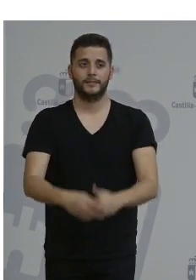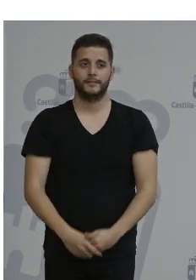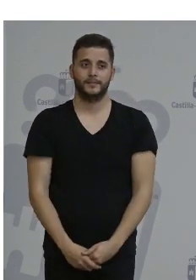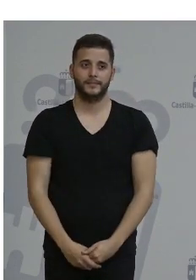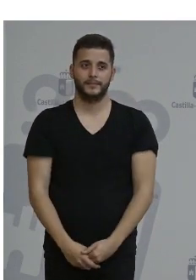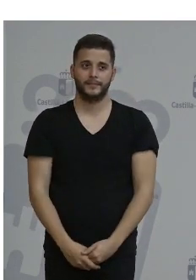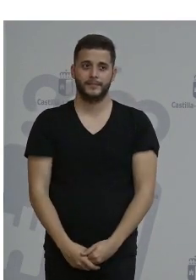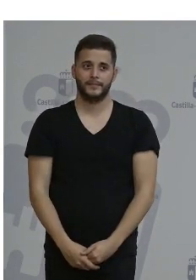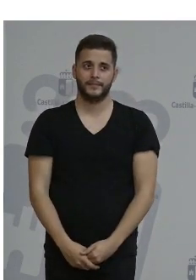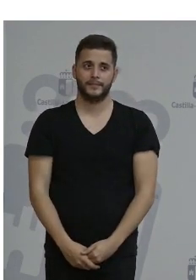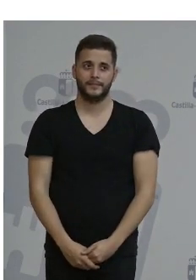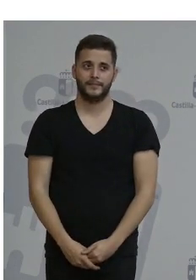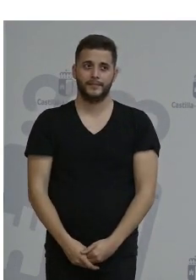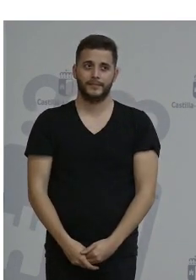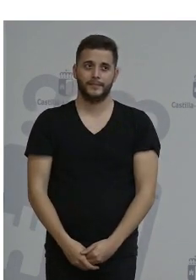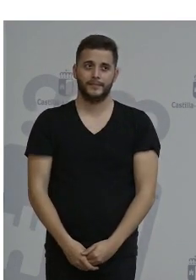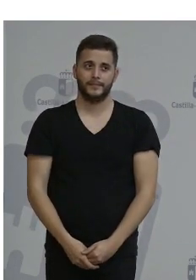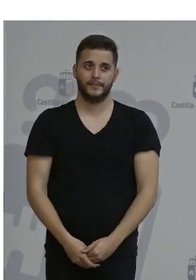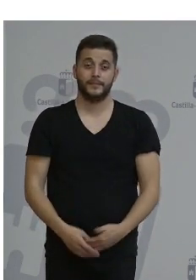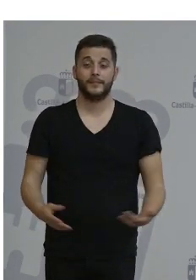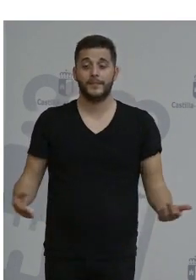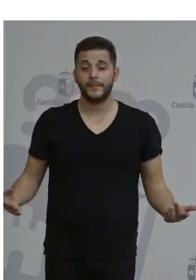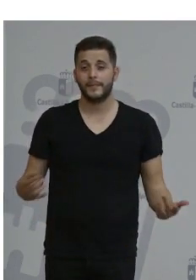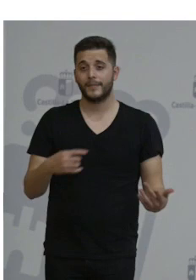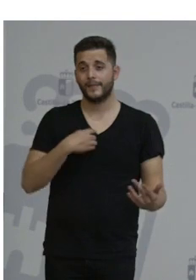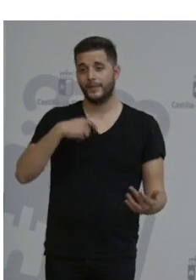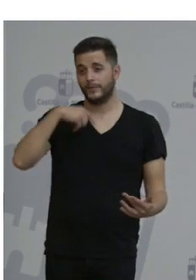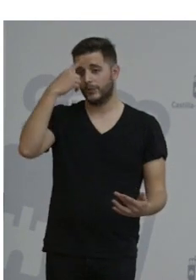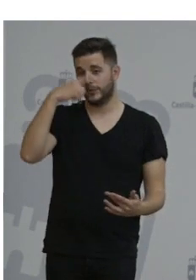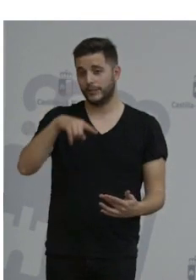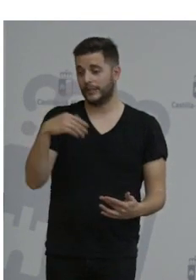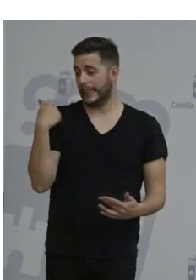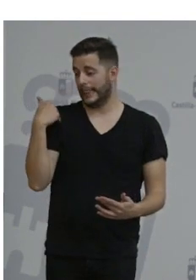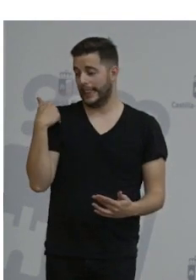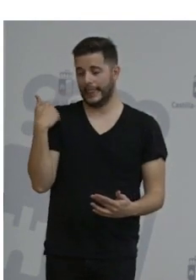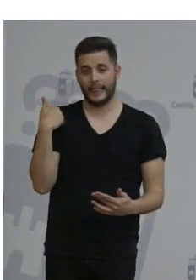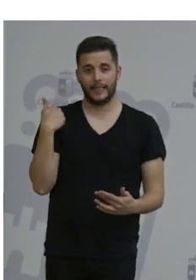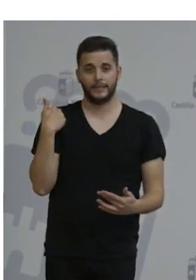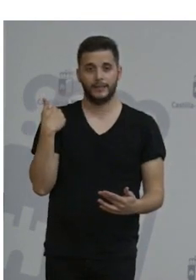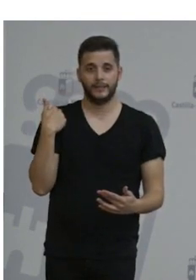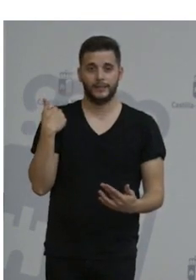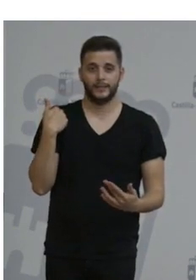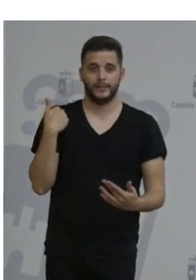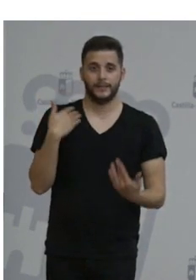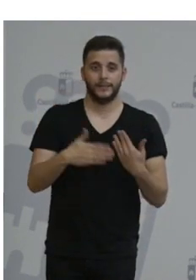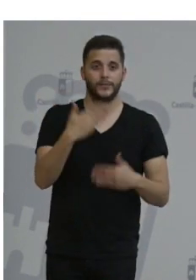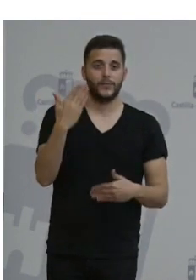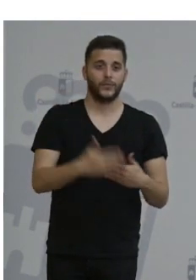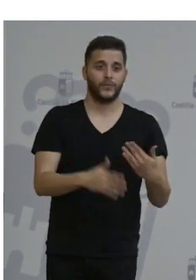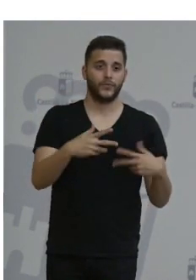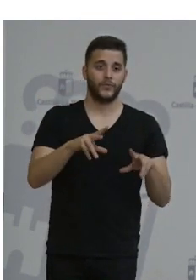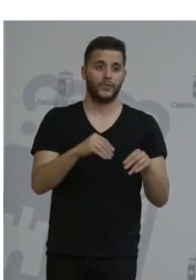Bueno, hasta lo que yo sé, ahora ha finalizado la convocatoria del proceso